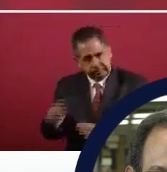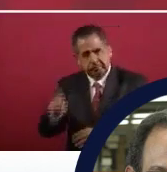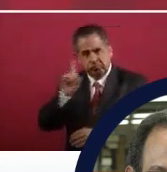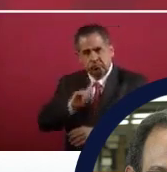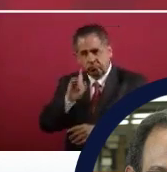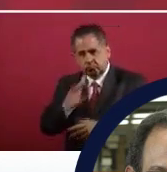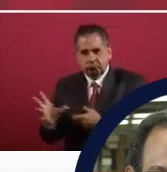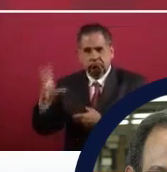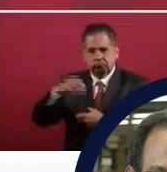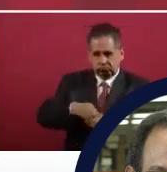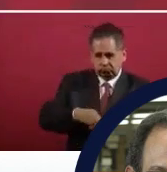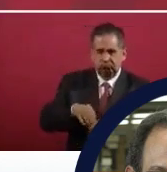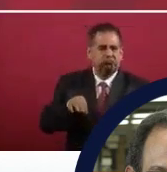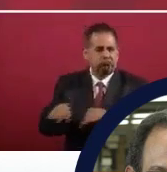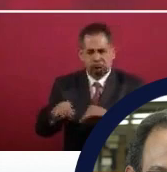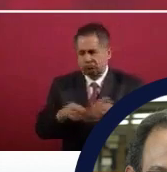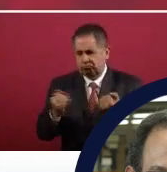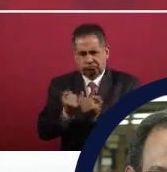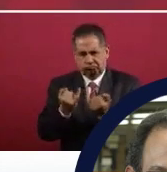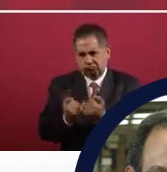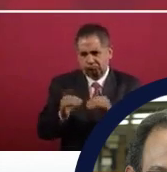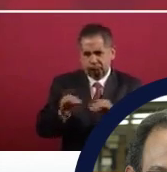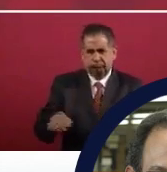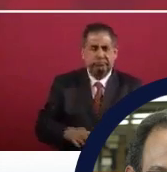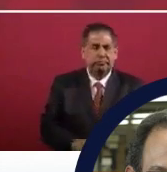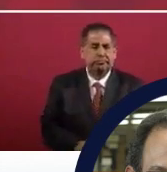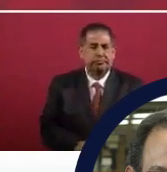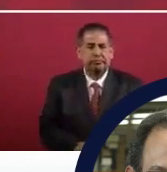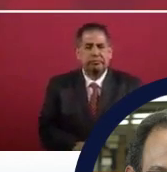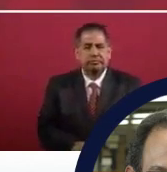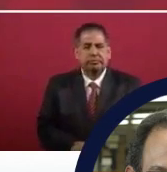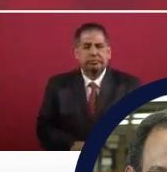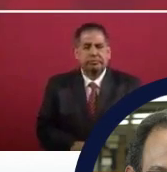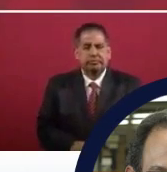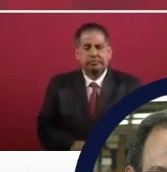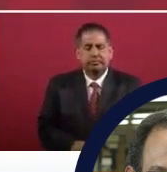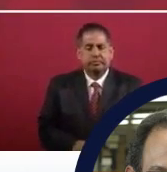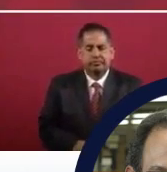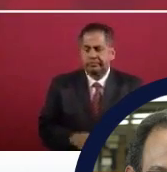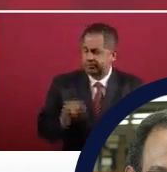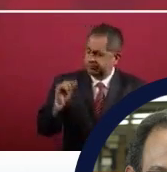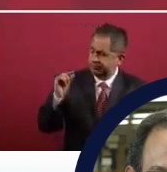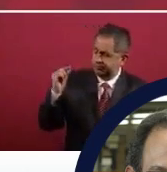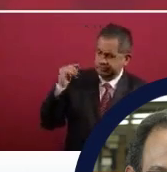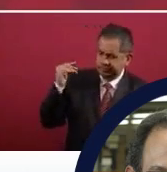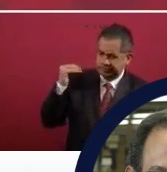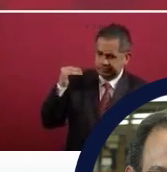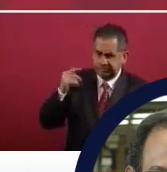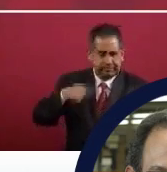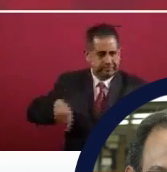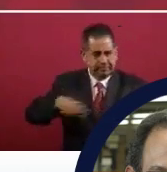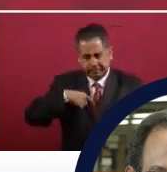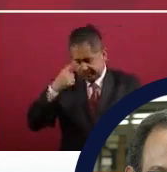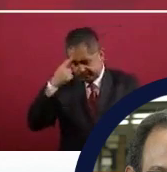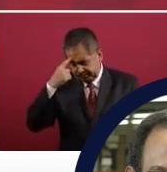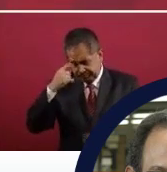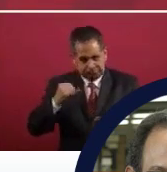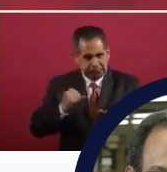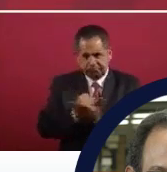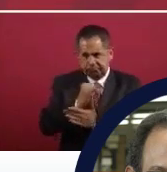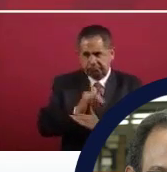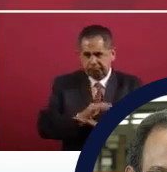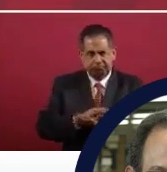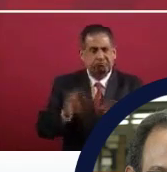Justifica a Durazo, está en su derecho, pero no ha expresado